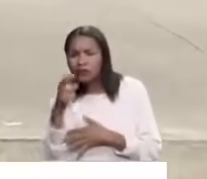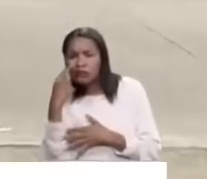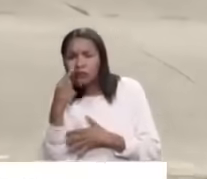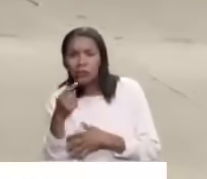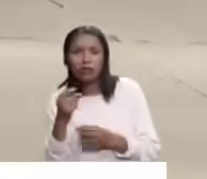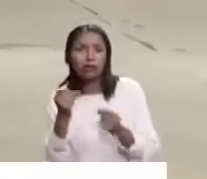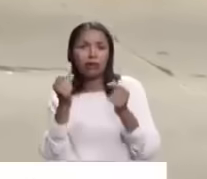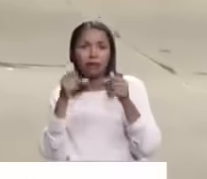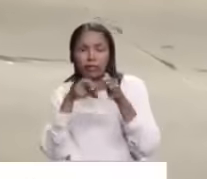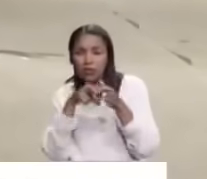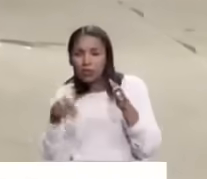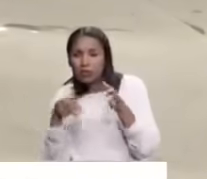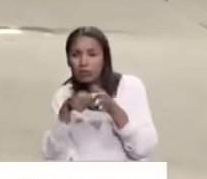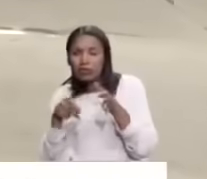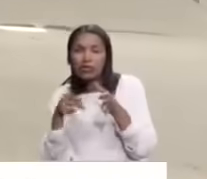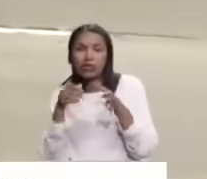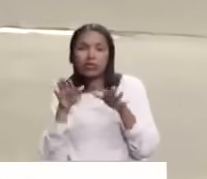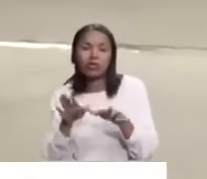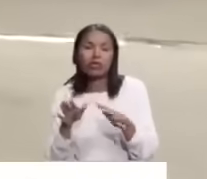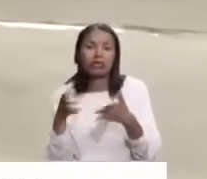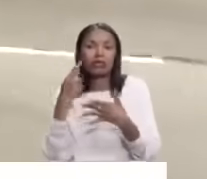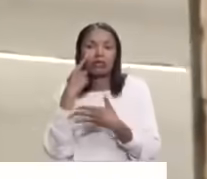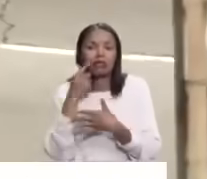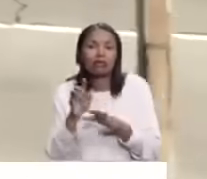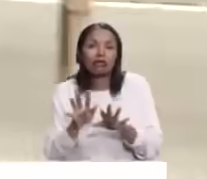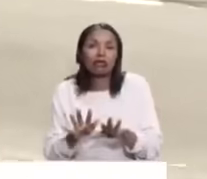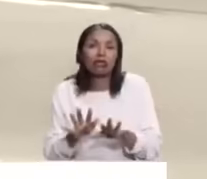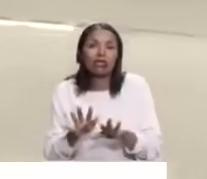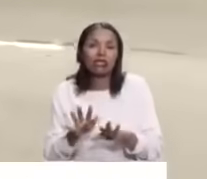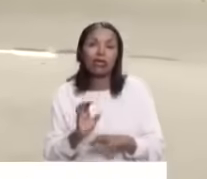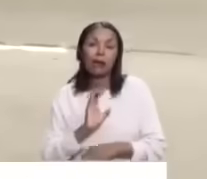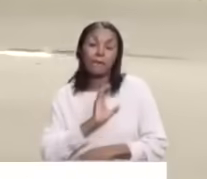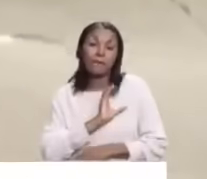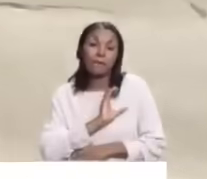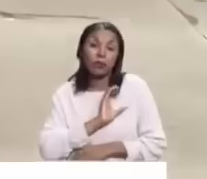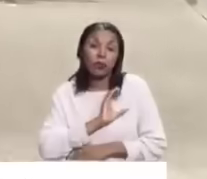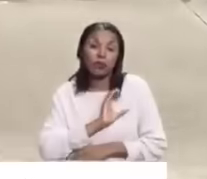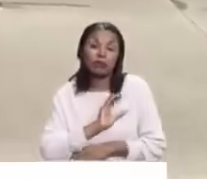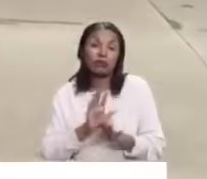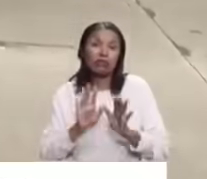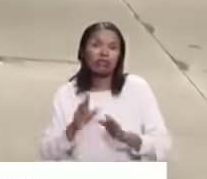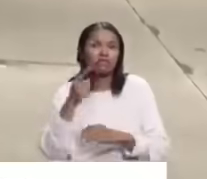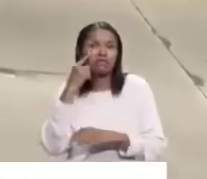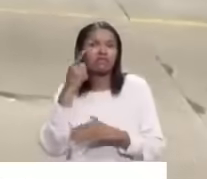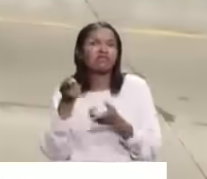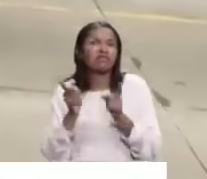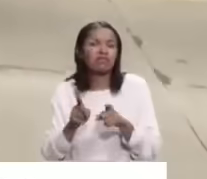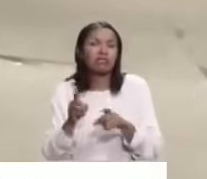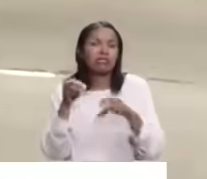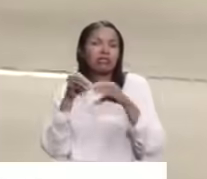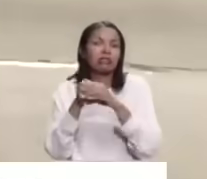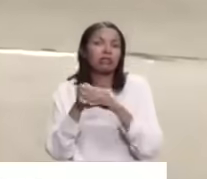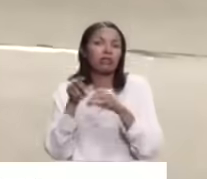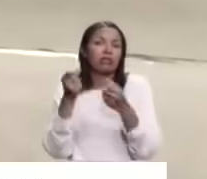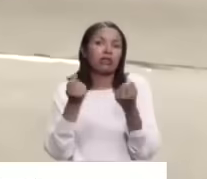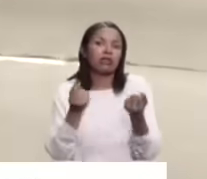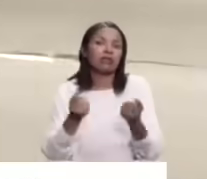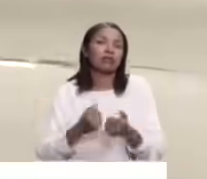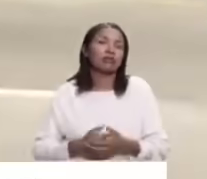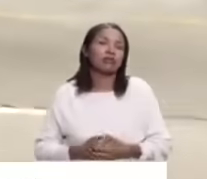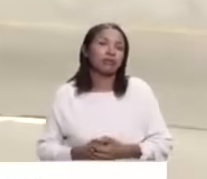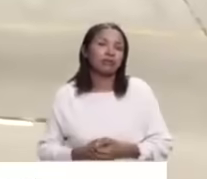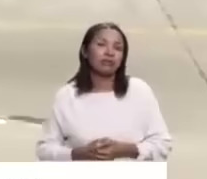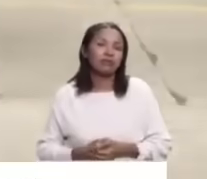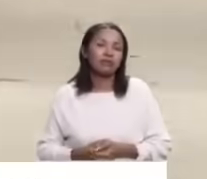automóviles y se han quedado intactos por la necesidad de la policía de querer esto desalojar el vehículo en cuestión. Lo que está